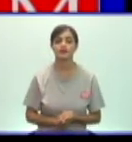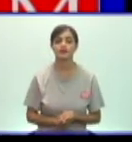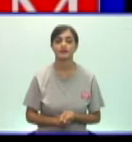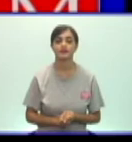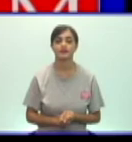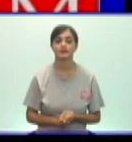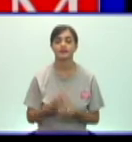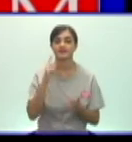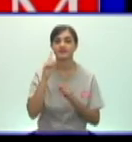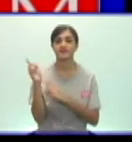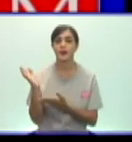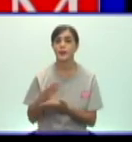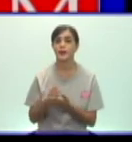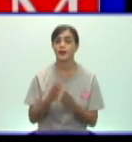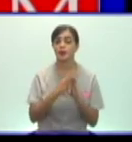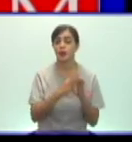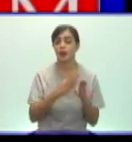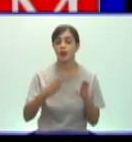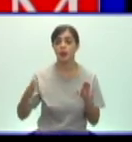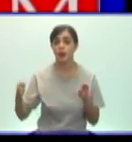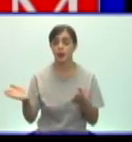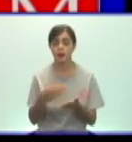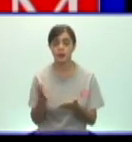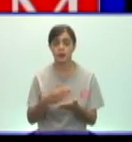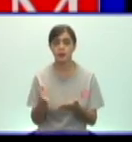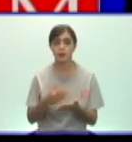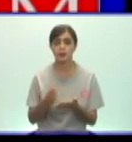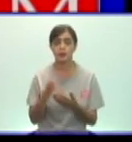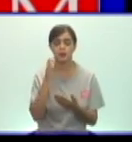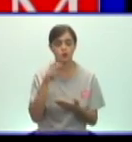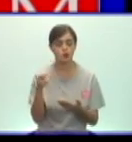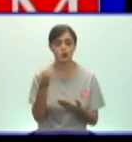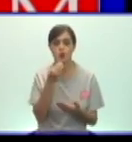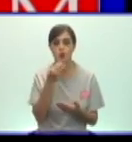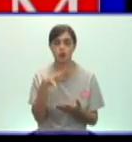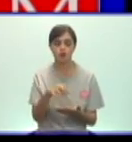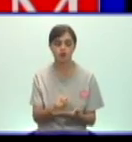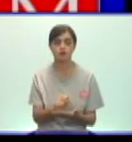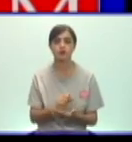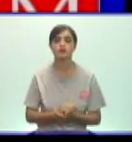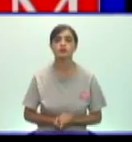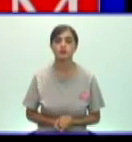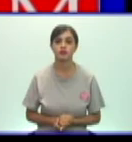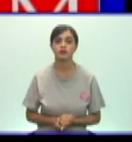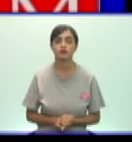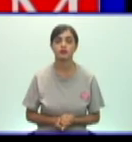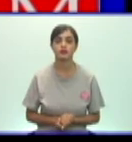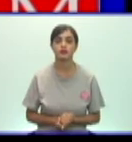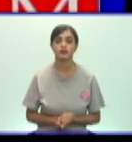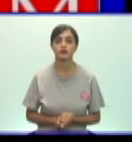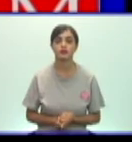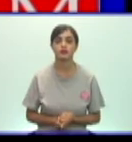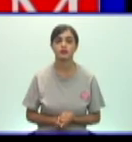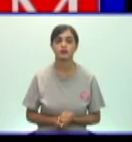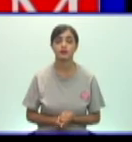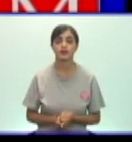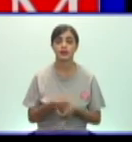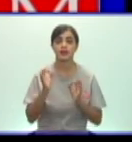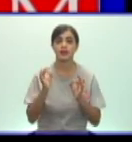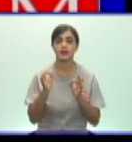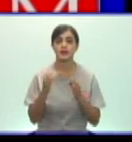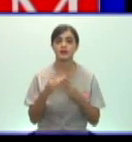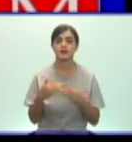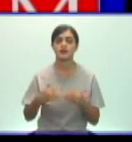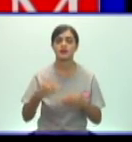un contexto donde se va a dar un auge importante de esa resistencia antifascista, de ese avance